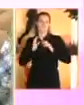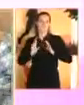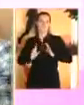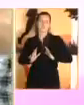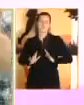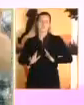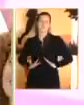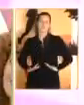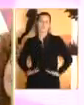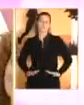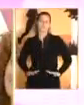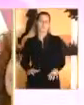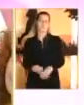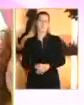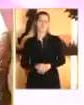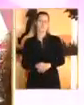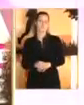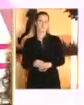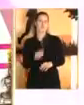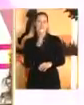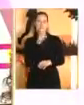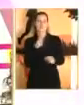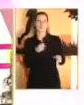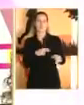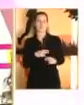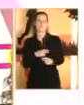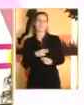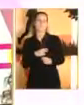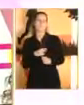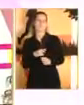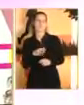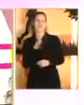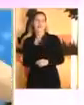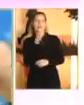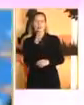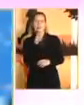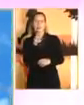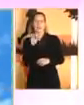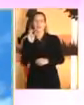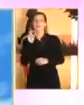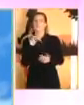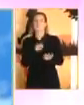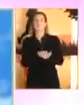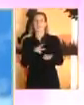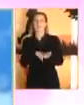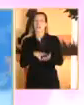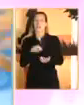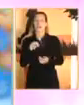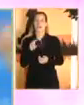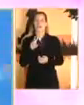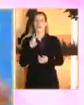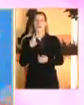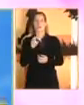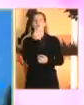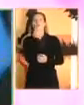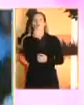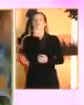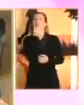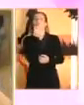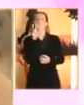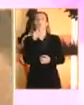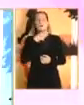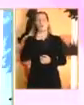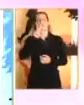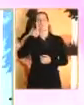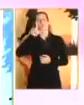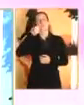que os la traía para que sepáis que 2 mililitros hay que para la sacar rosa de Bulgaria. Kilo, sí, es la rosa de Bulgaria. Oh,